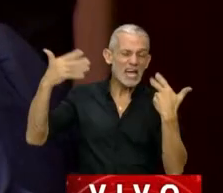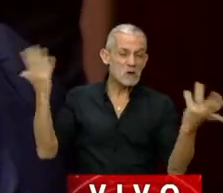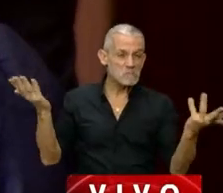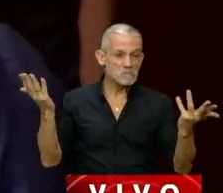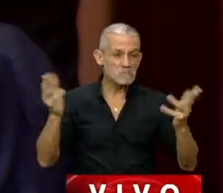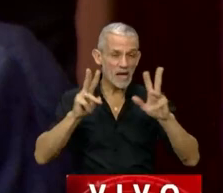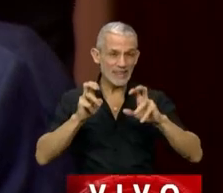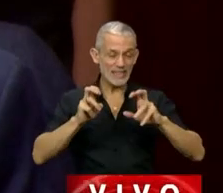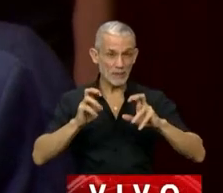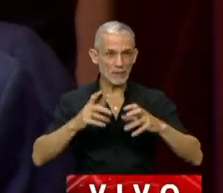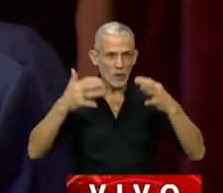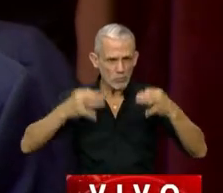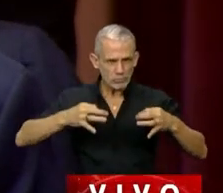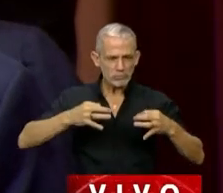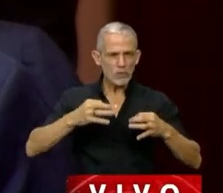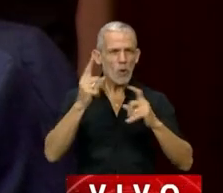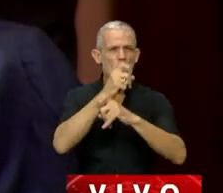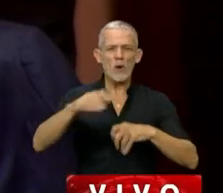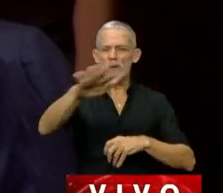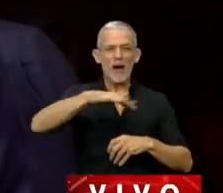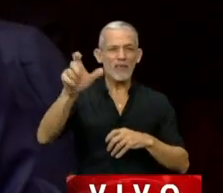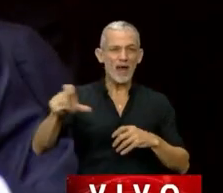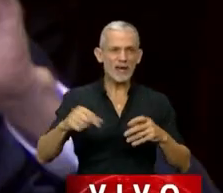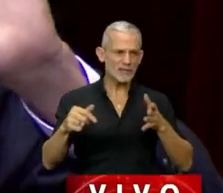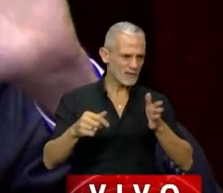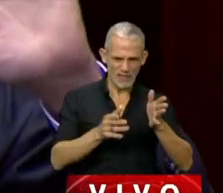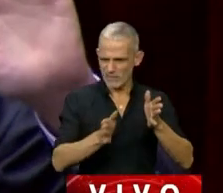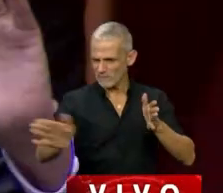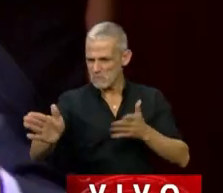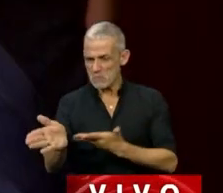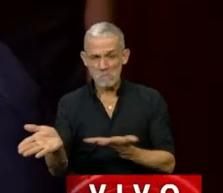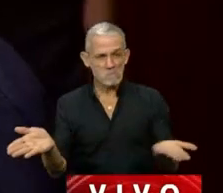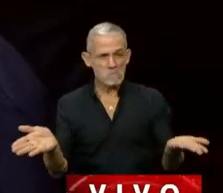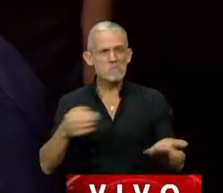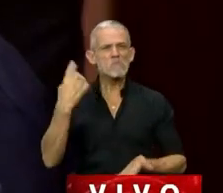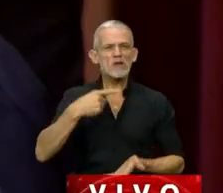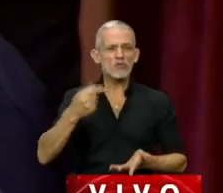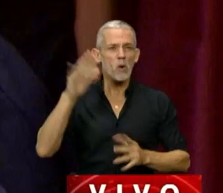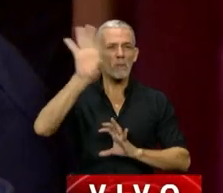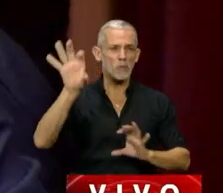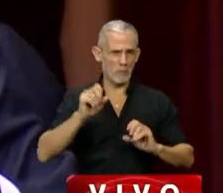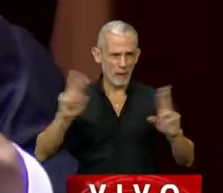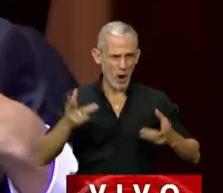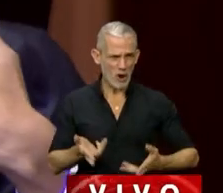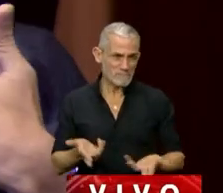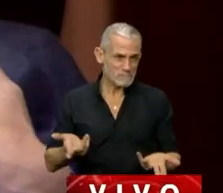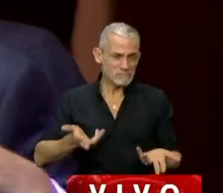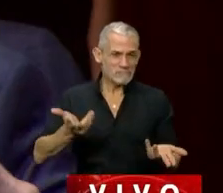etcétera, cuando en realidad la verdad es que los problemas de la gente van por otro lado, y ni qué hablar para los que somos del interior, ¿no?, que